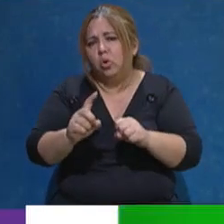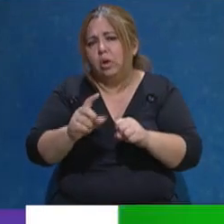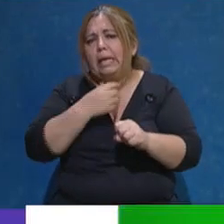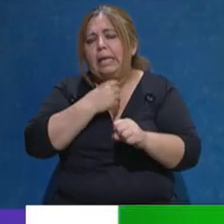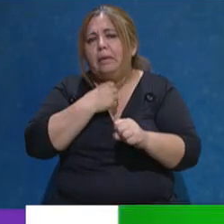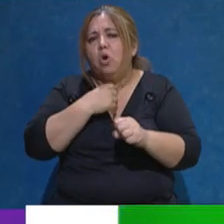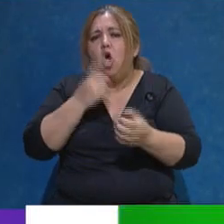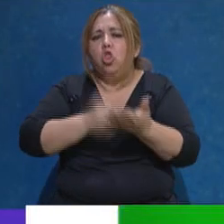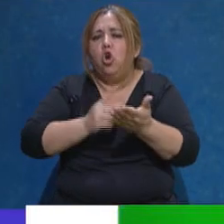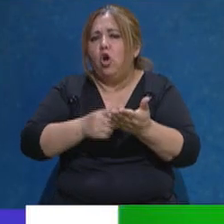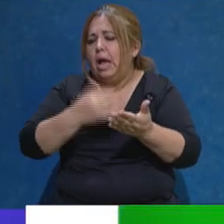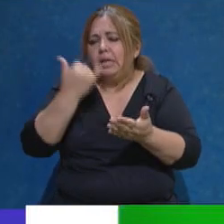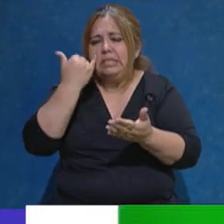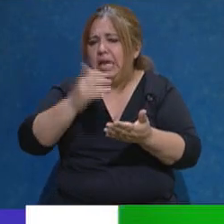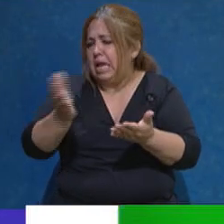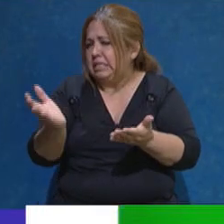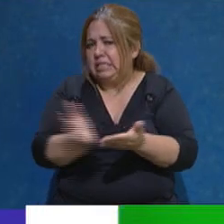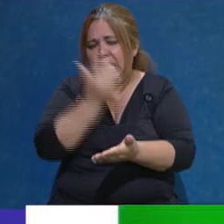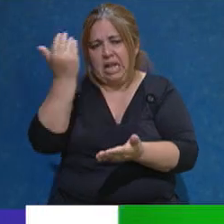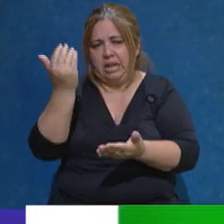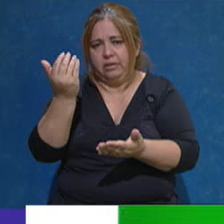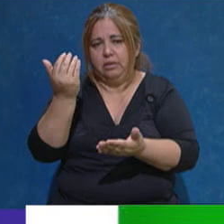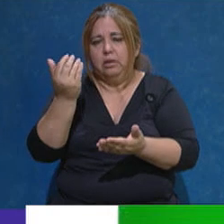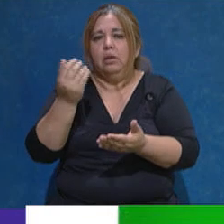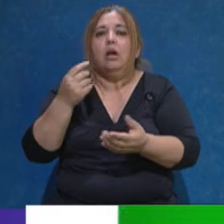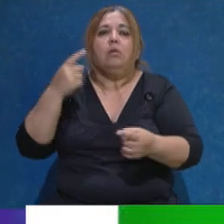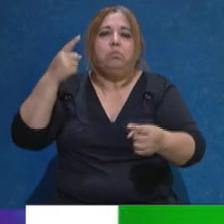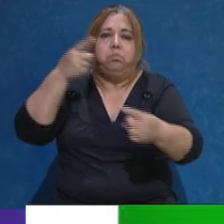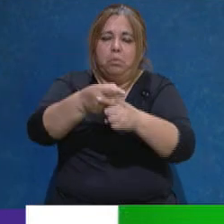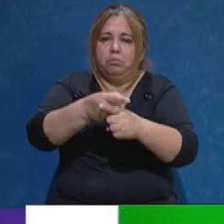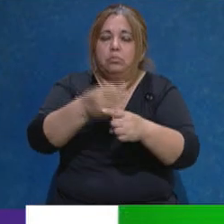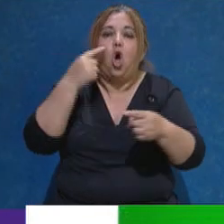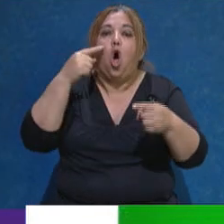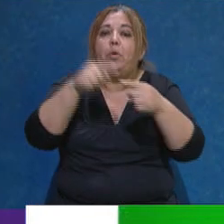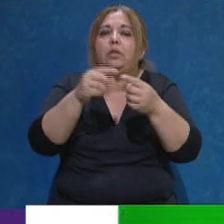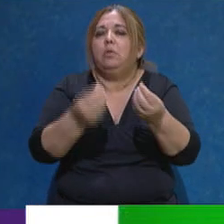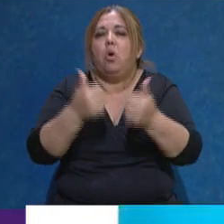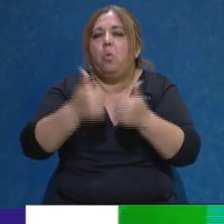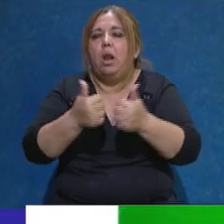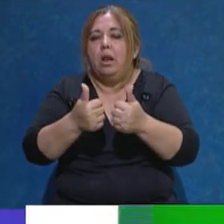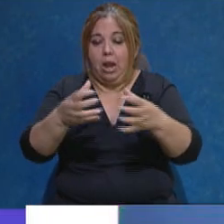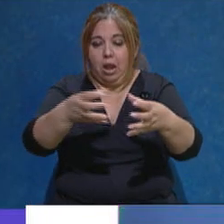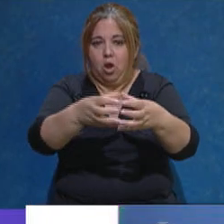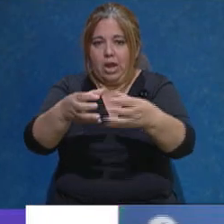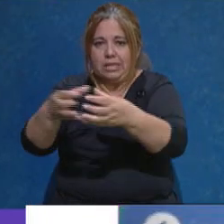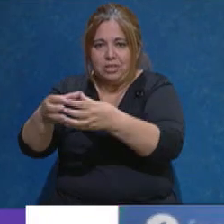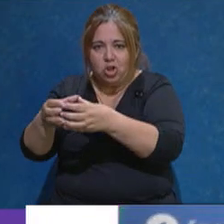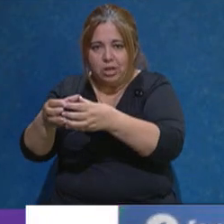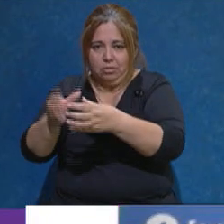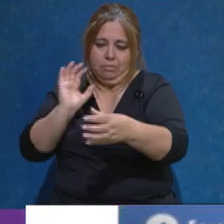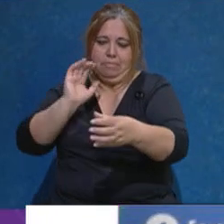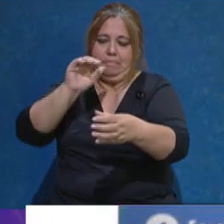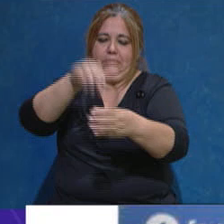fundamentalmente impactar fuertemente en lo que son las organizaciones y la descapitalización de esas organizaciones, porque si no, no